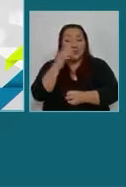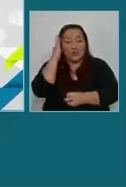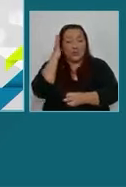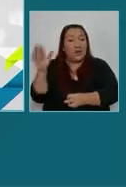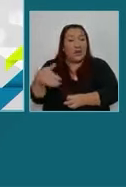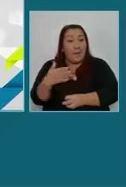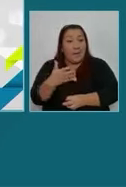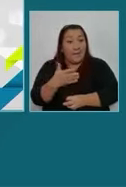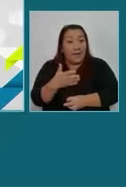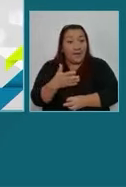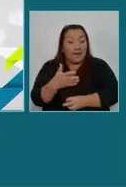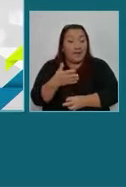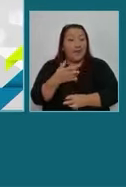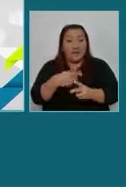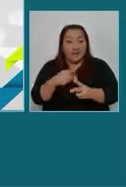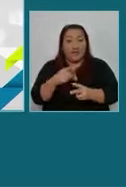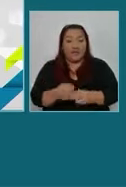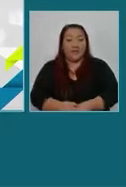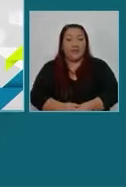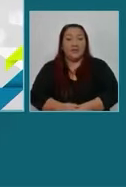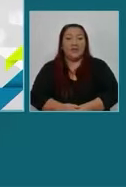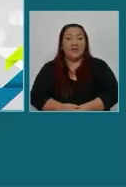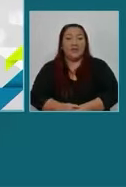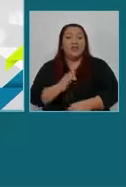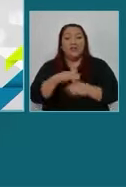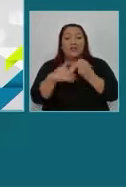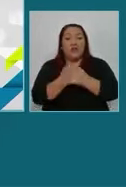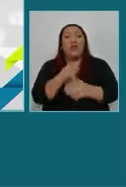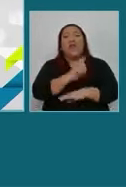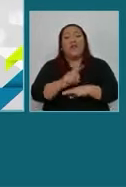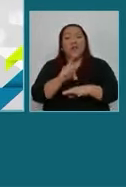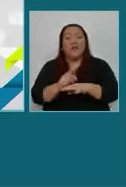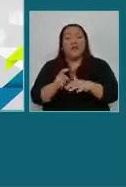acuicultura, y también en lo que es el desarrollo de la